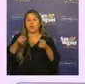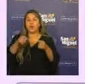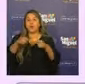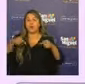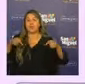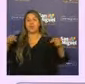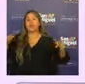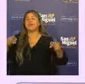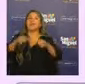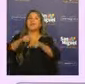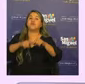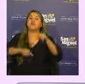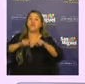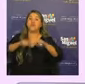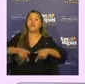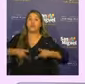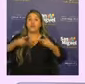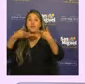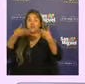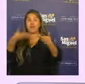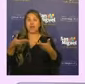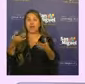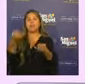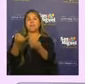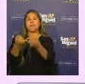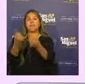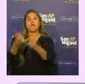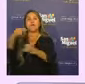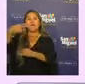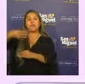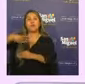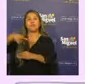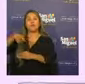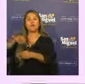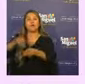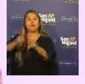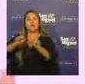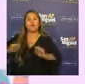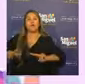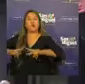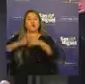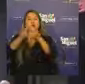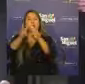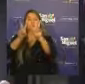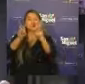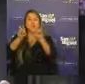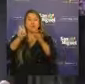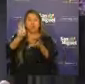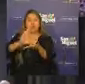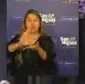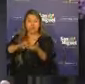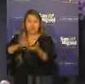a entregar en comodato al municipio para poder construir otro dispositivo de salud.